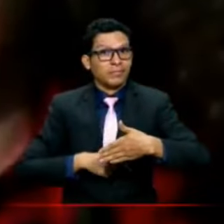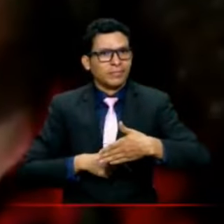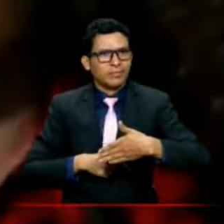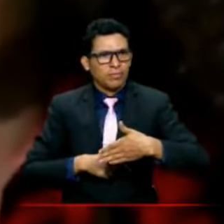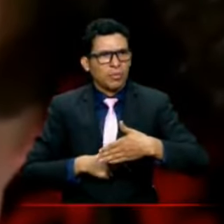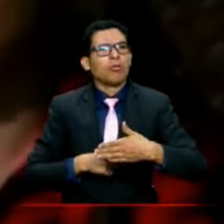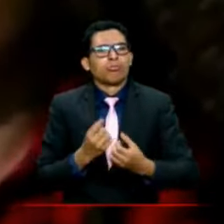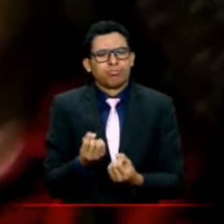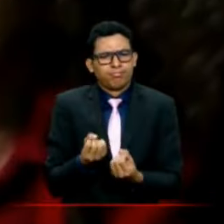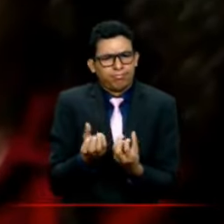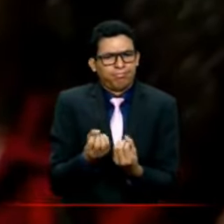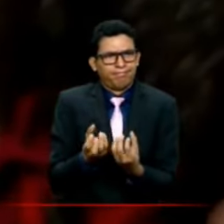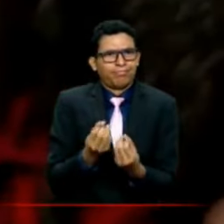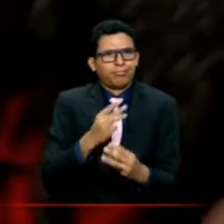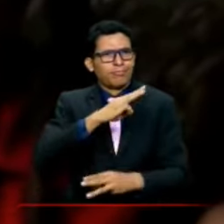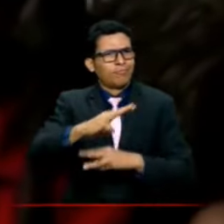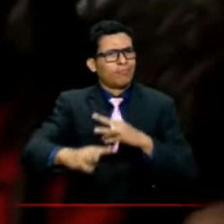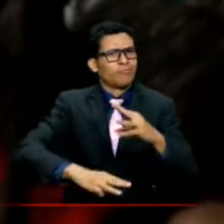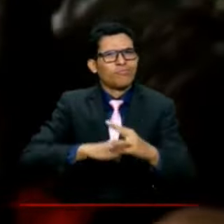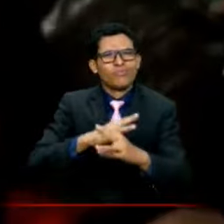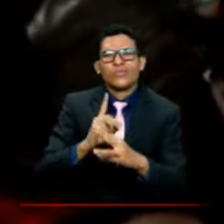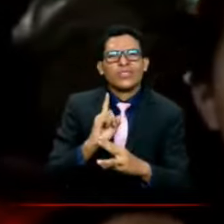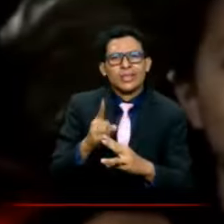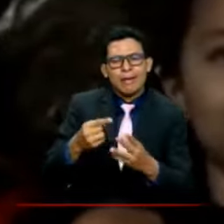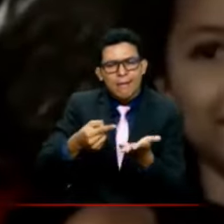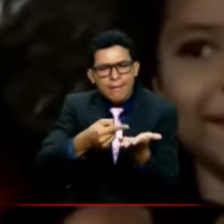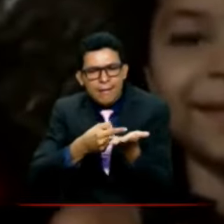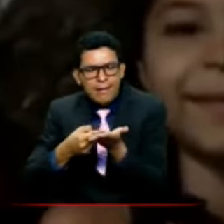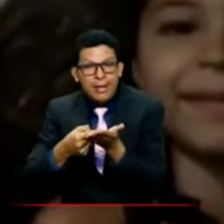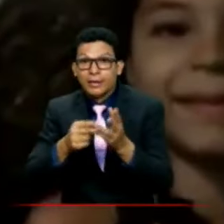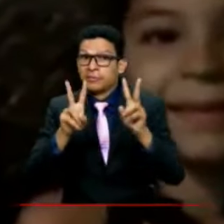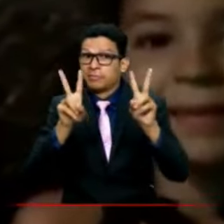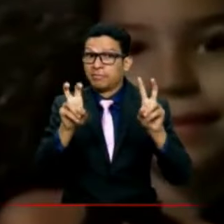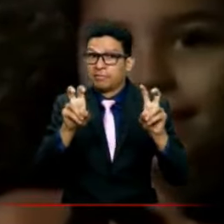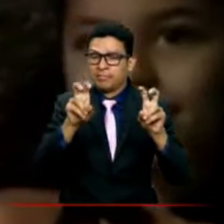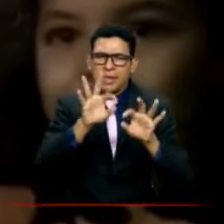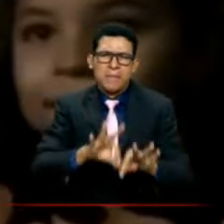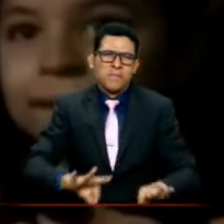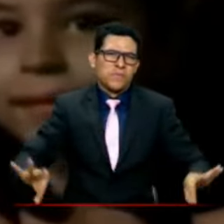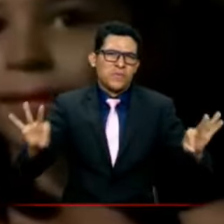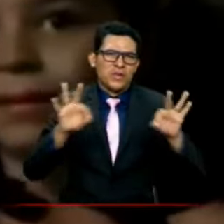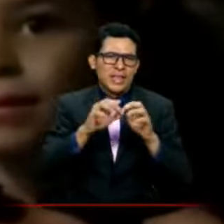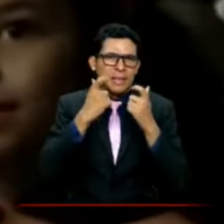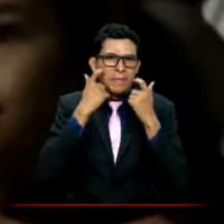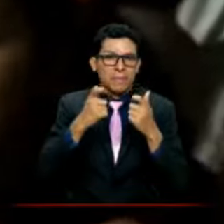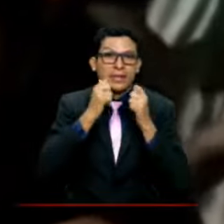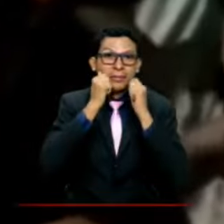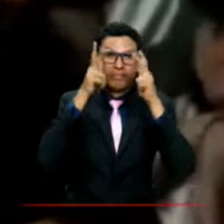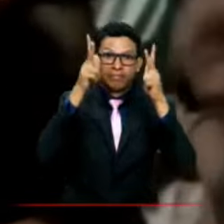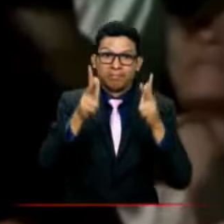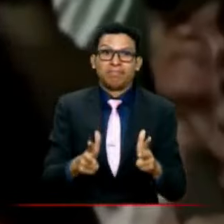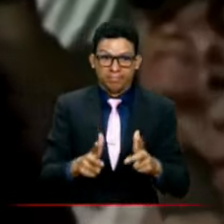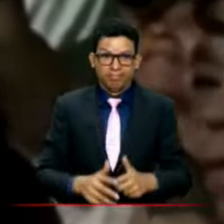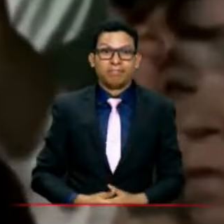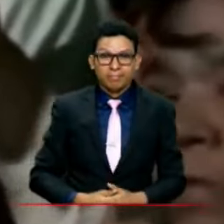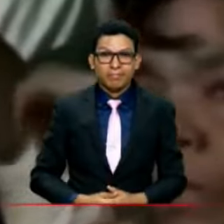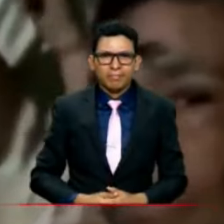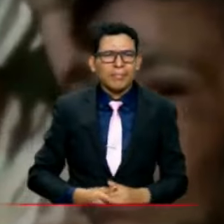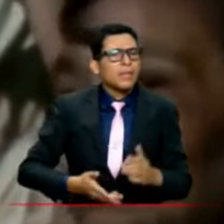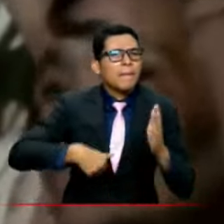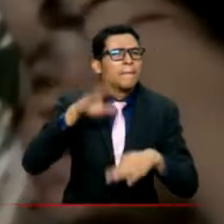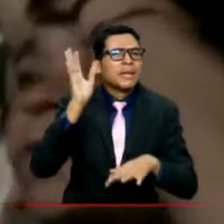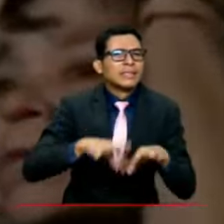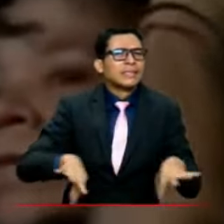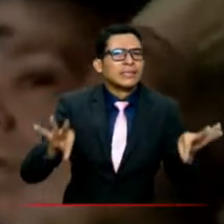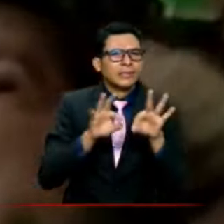está contribuyendo al mundo en una discusión de un tema fundamental para la humanidad. Pero sobre